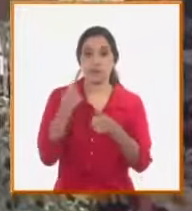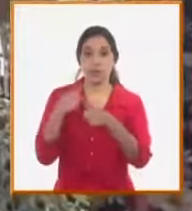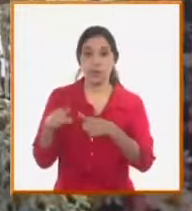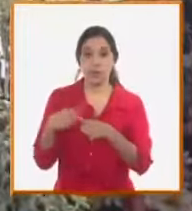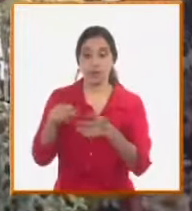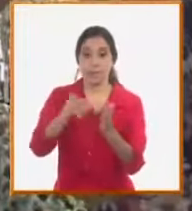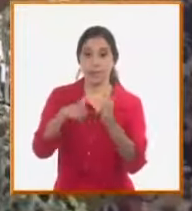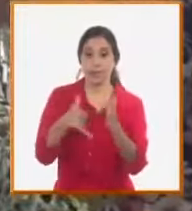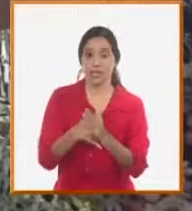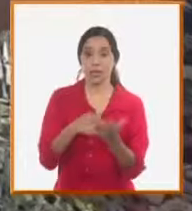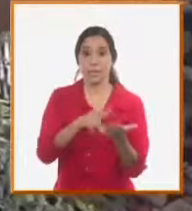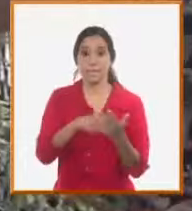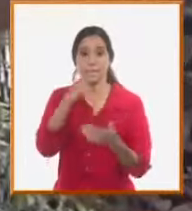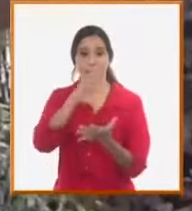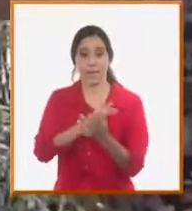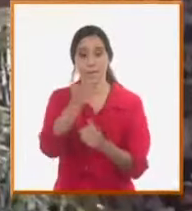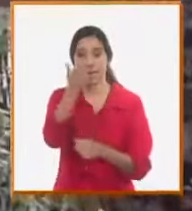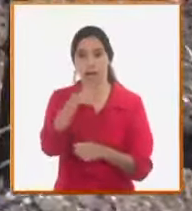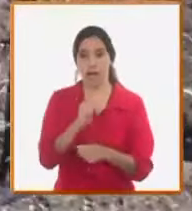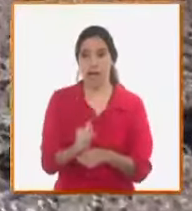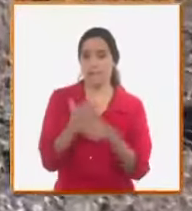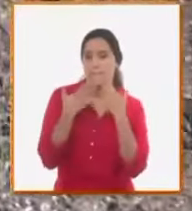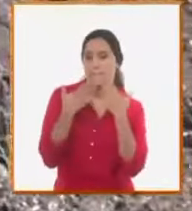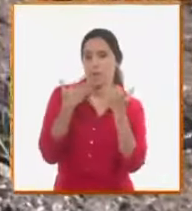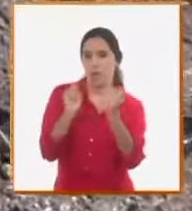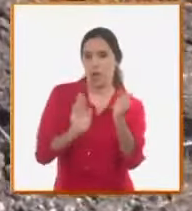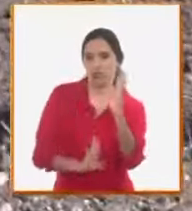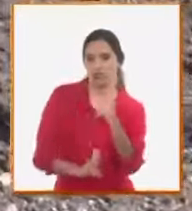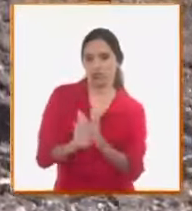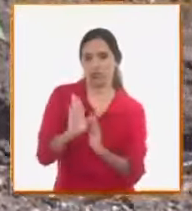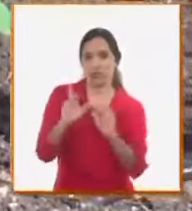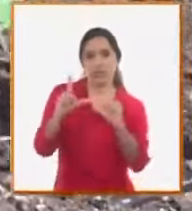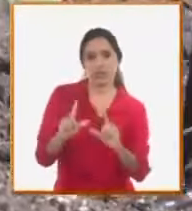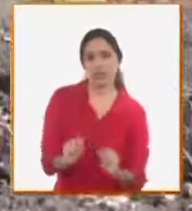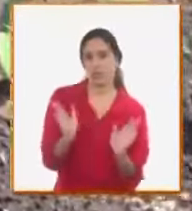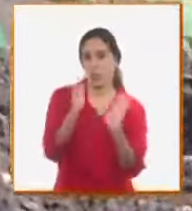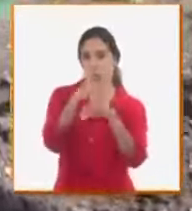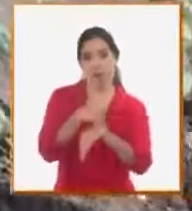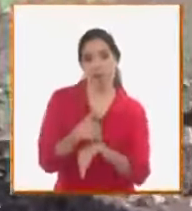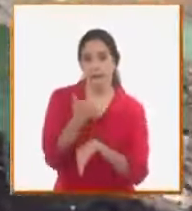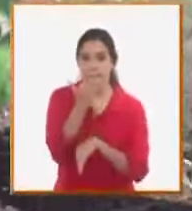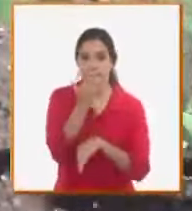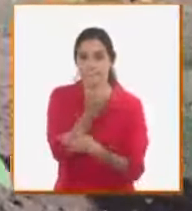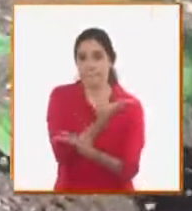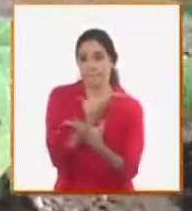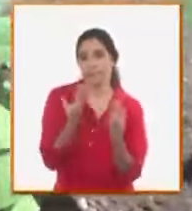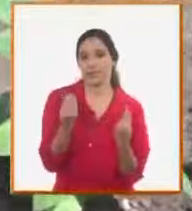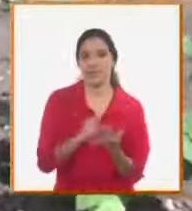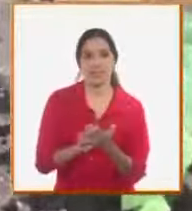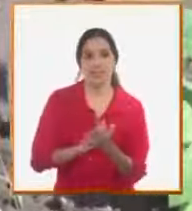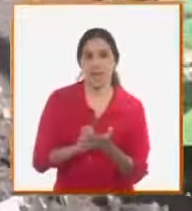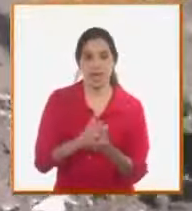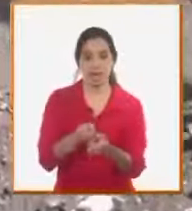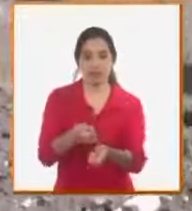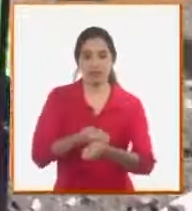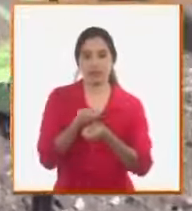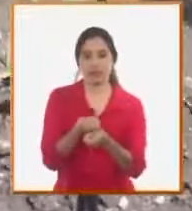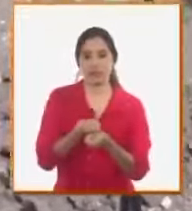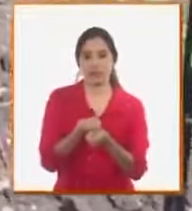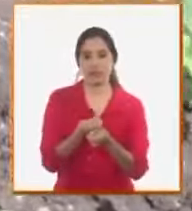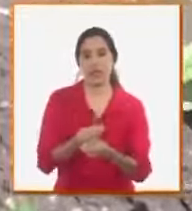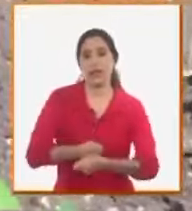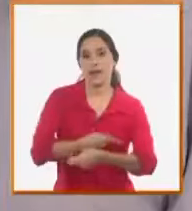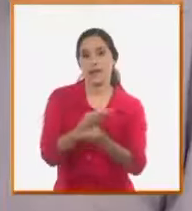en Cuba para un mayor acceso a seguros en pos de reducir las pérdidas de producciones agrícolas y acrecentar la seguridad